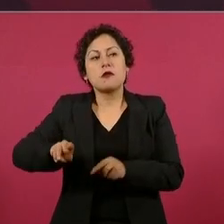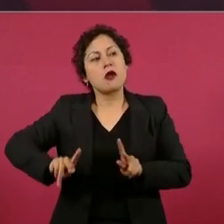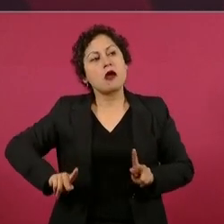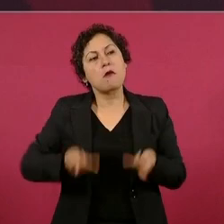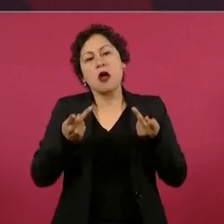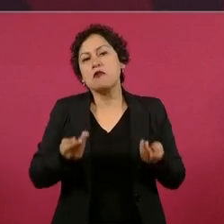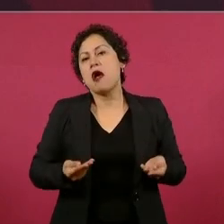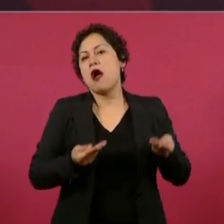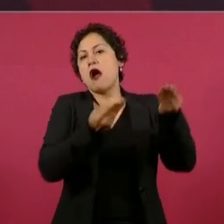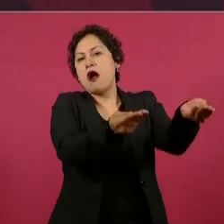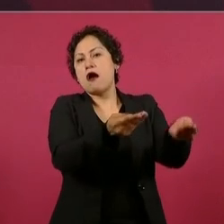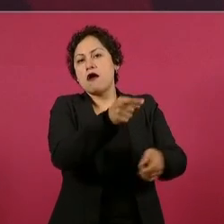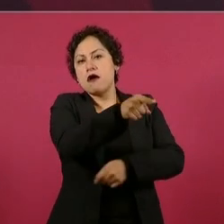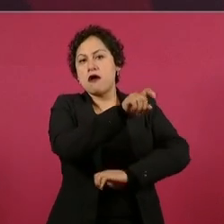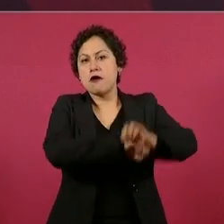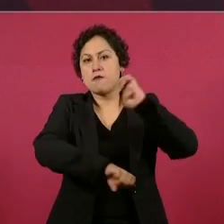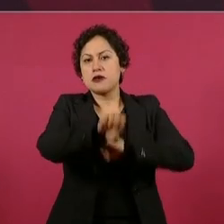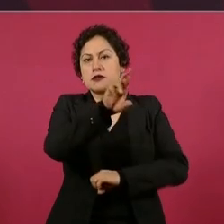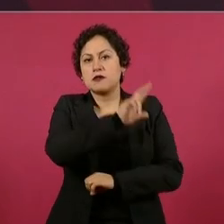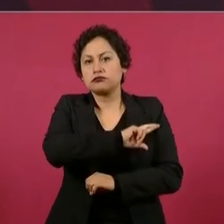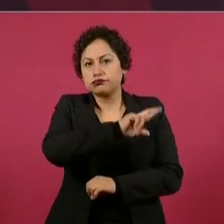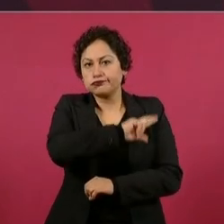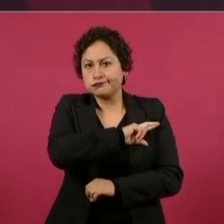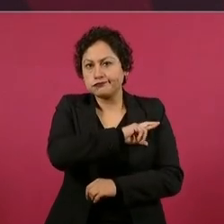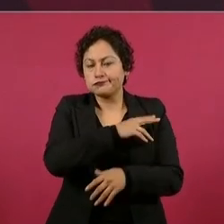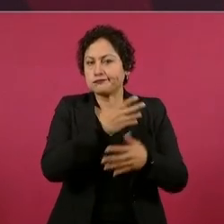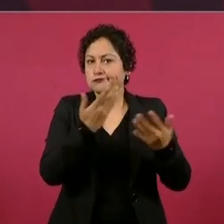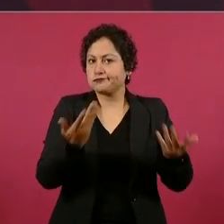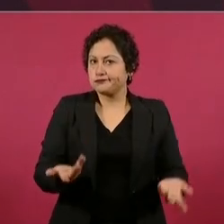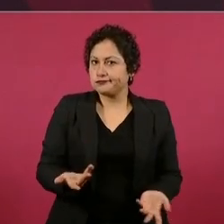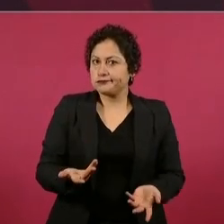Todavía se llevan a trabajar a Zedillo